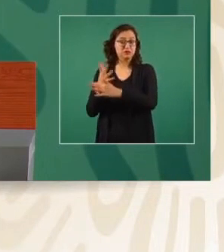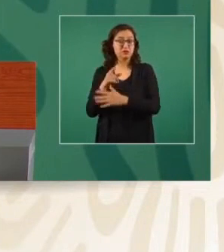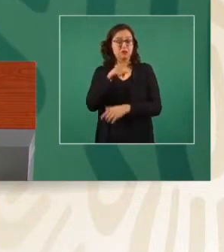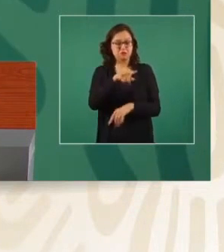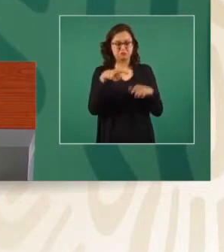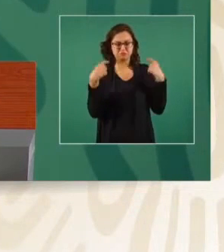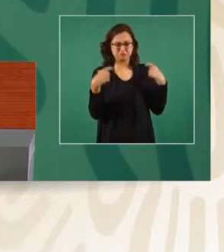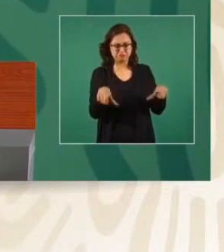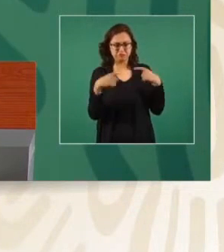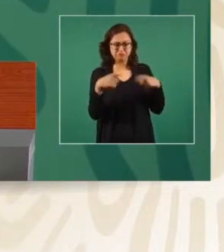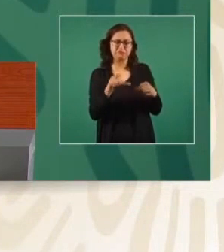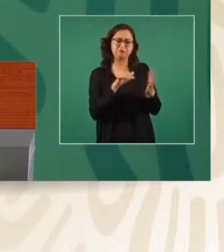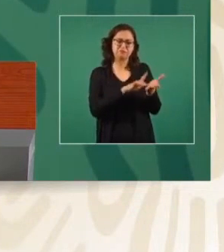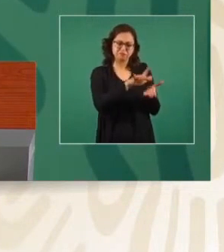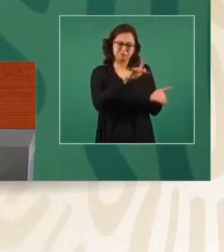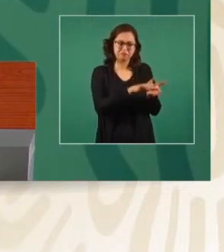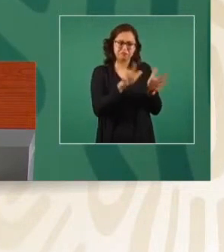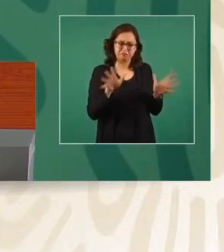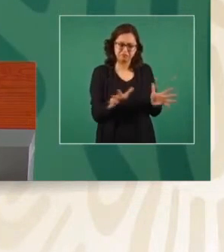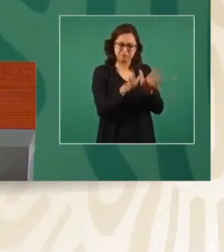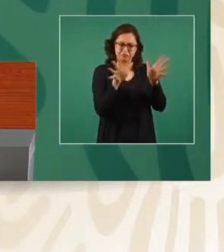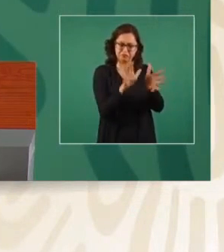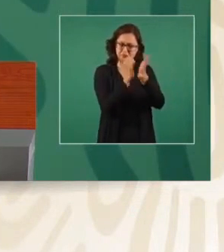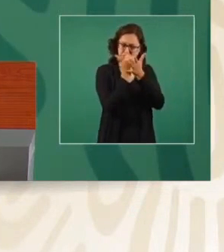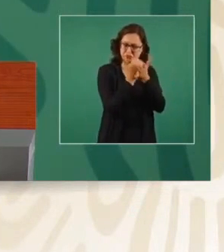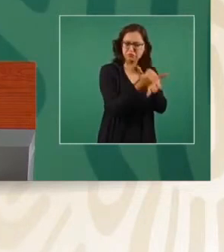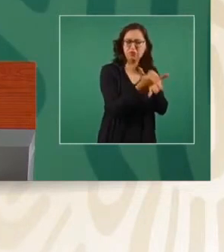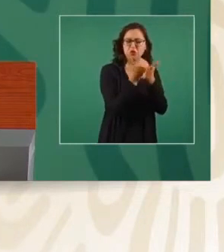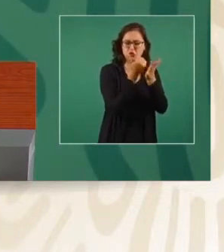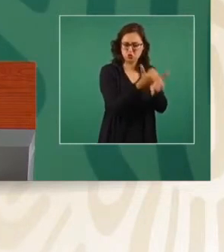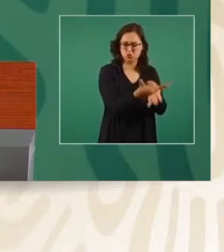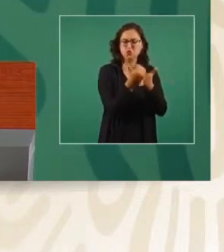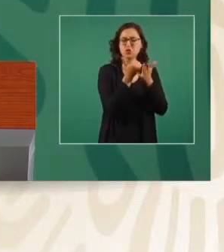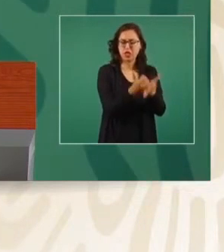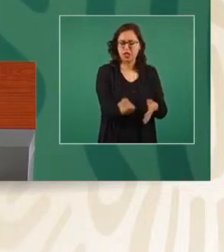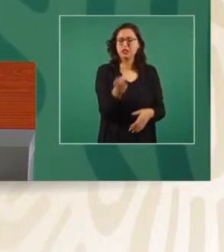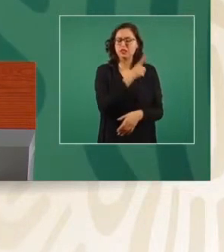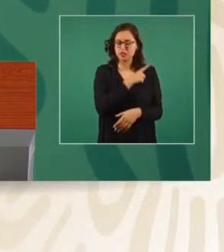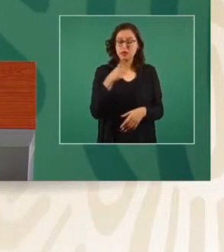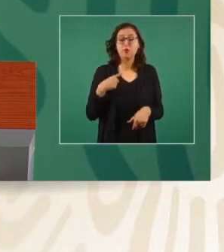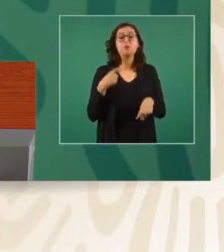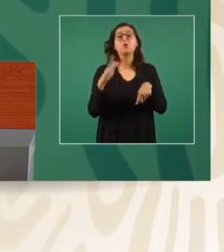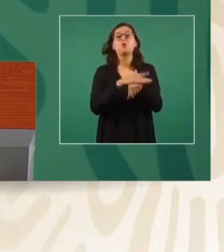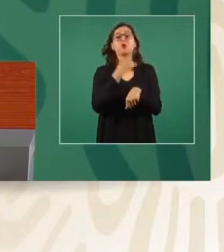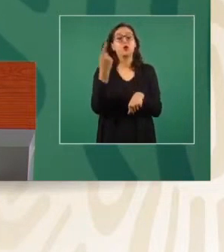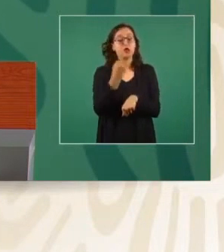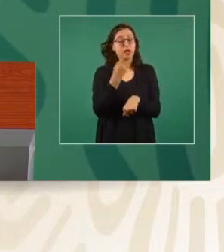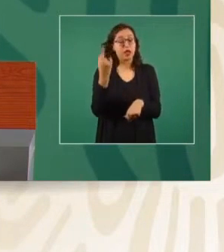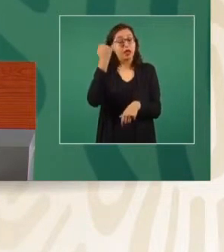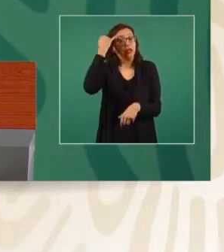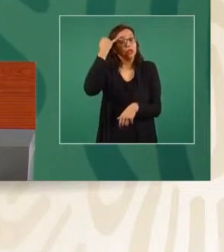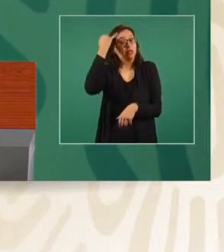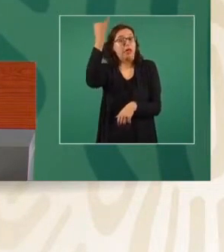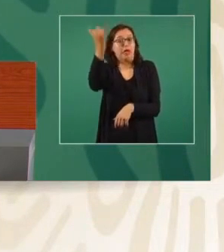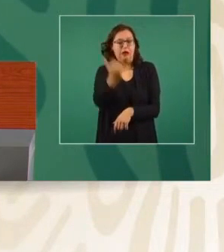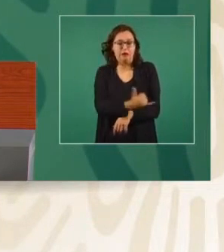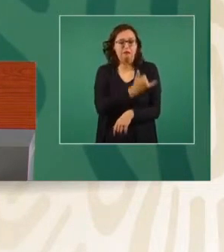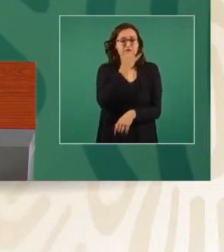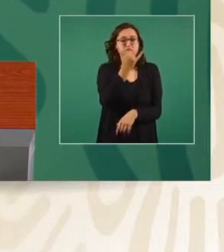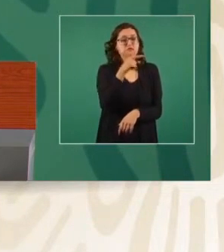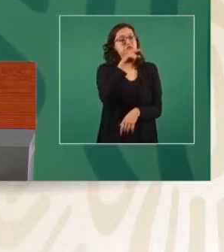con la idea peregrina, con el sofisma de que si les va bien a los de arriba, les va a ir bien a los de